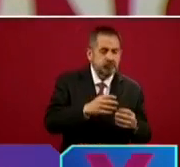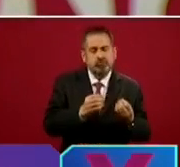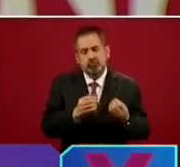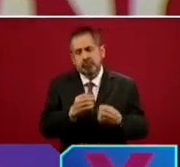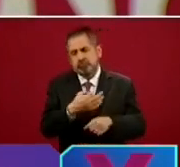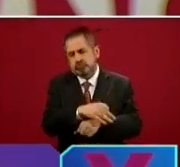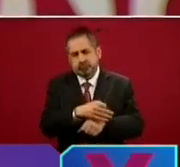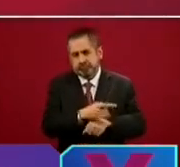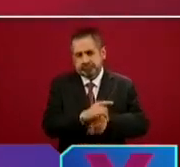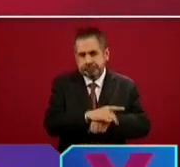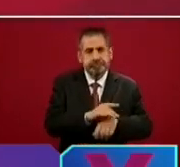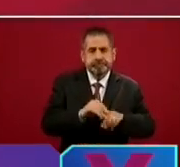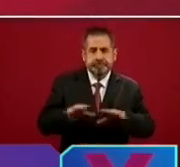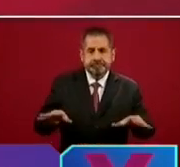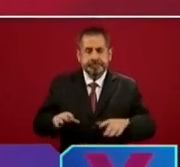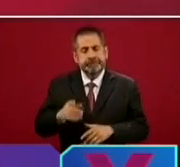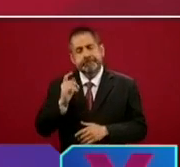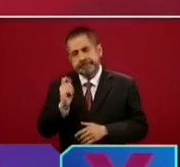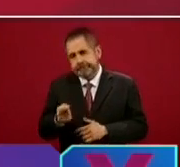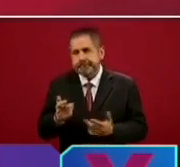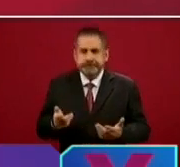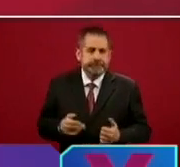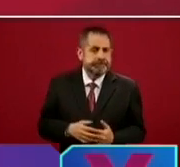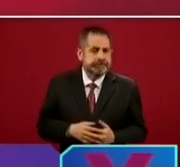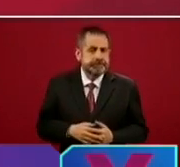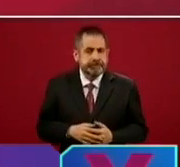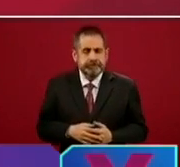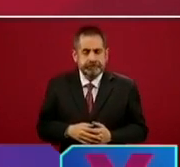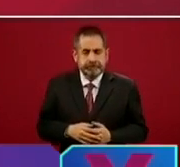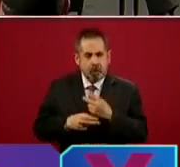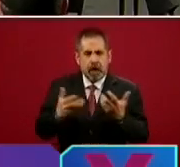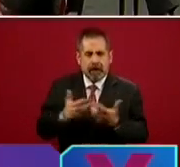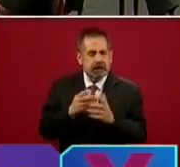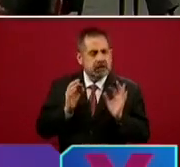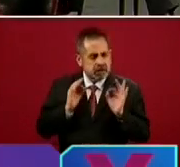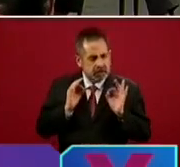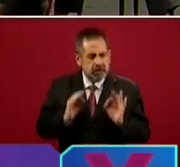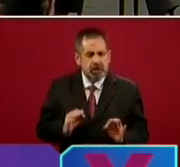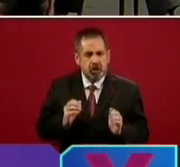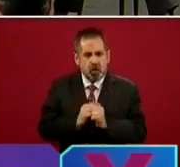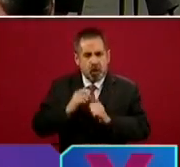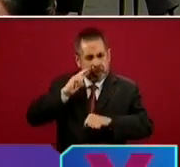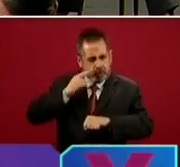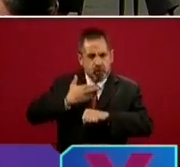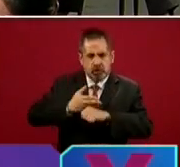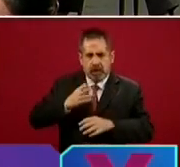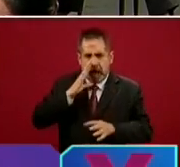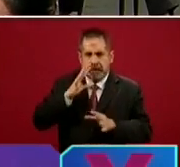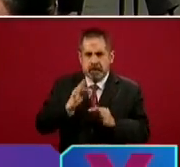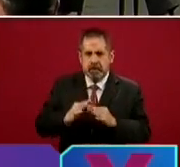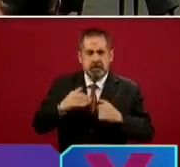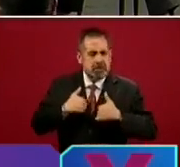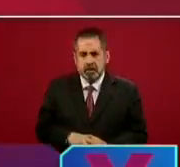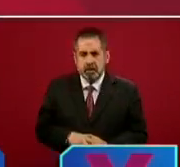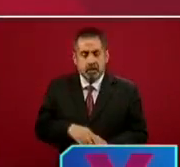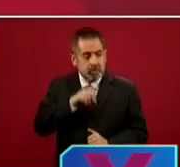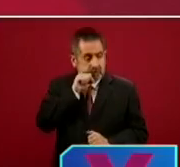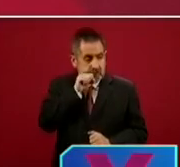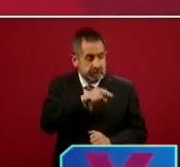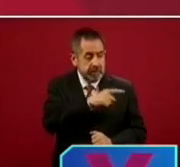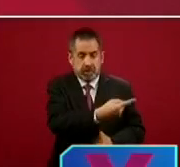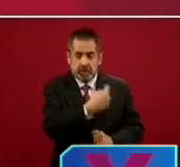no es por el momento un riesgo para otras personas esto dijeron ambos hoy por la mañana en palacio nacional de